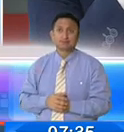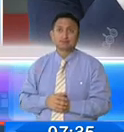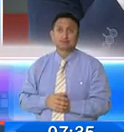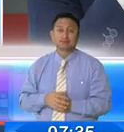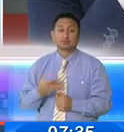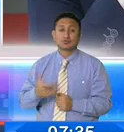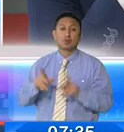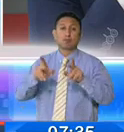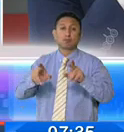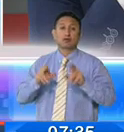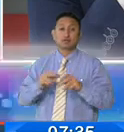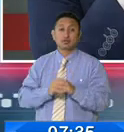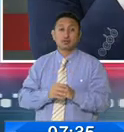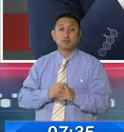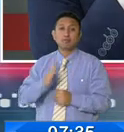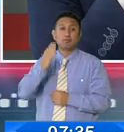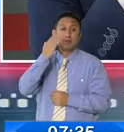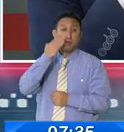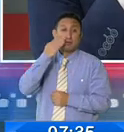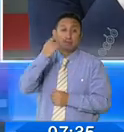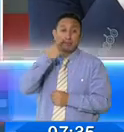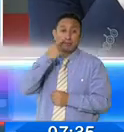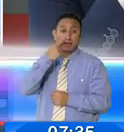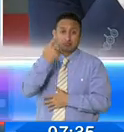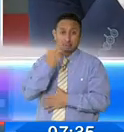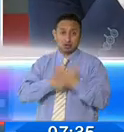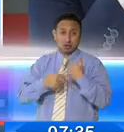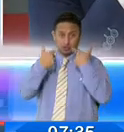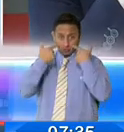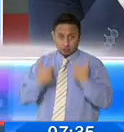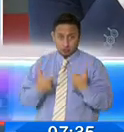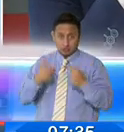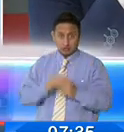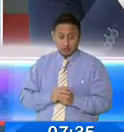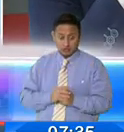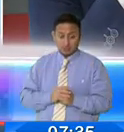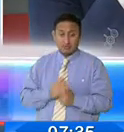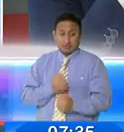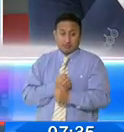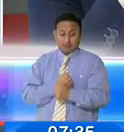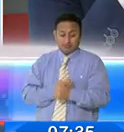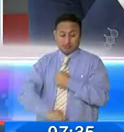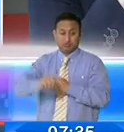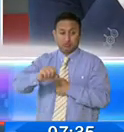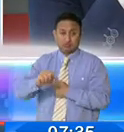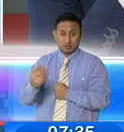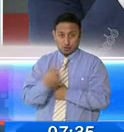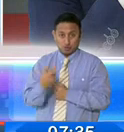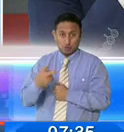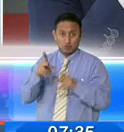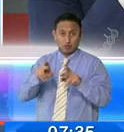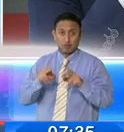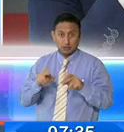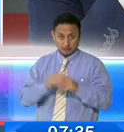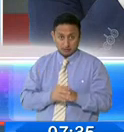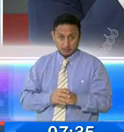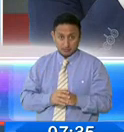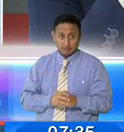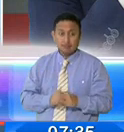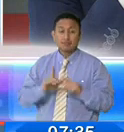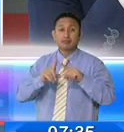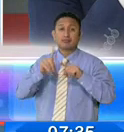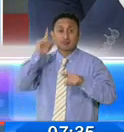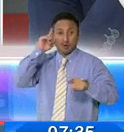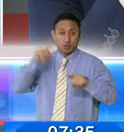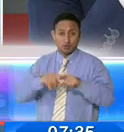de maternidad y las licencias de lactancia entre la pareja de acuerdo a cómo la pareja lo